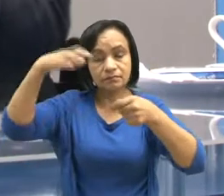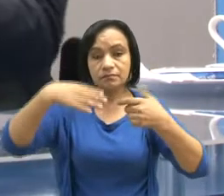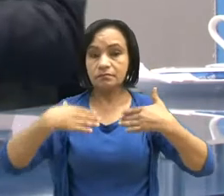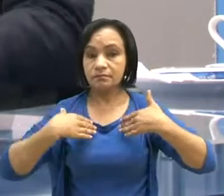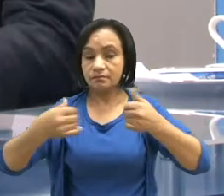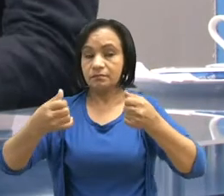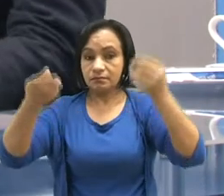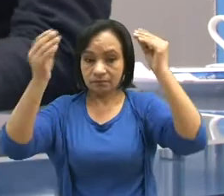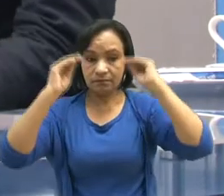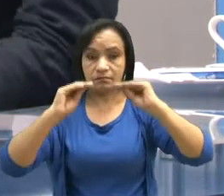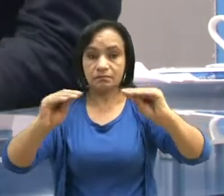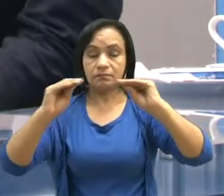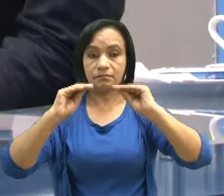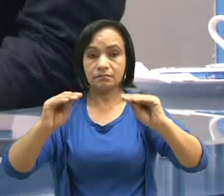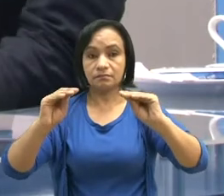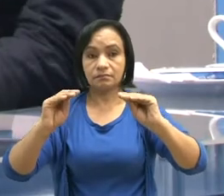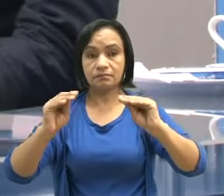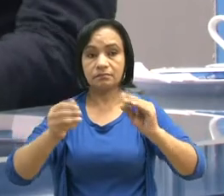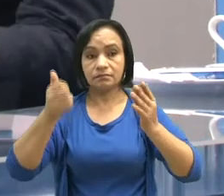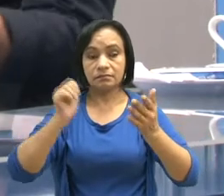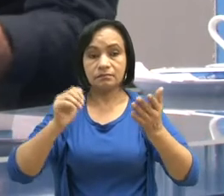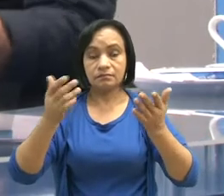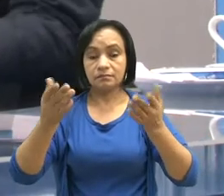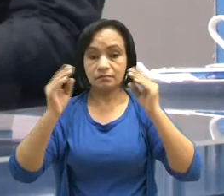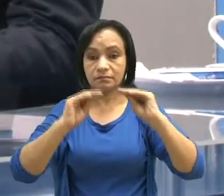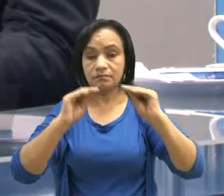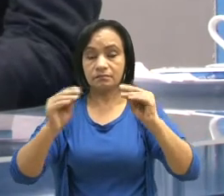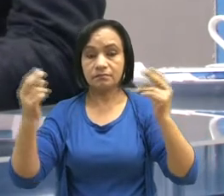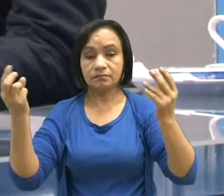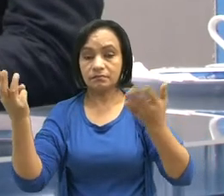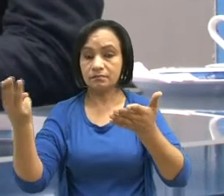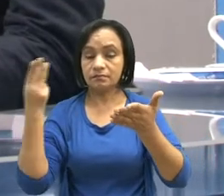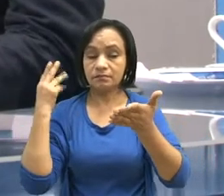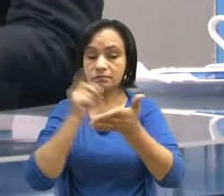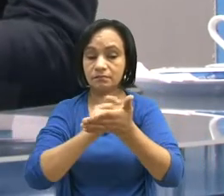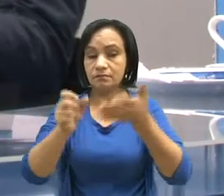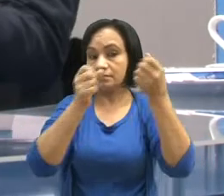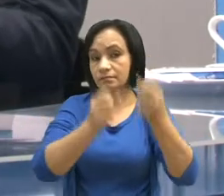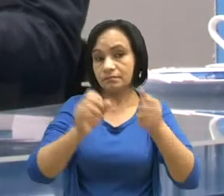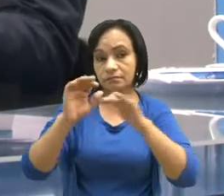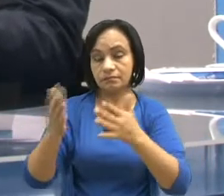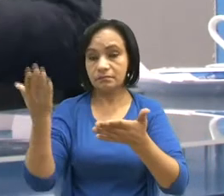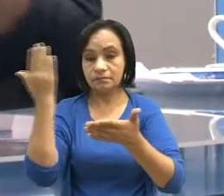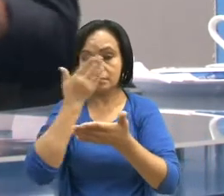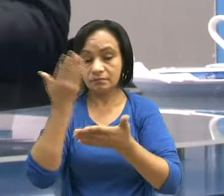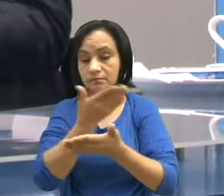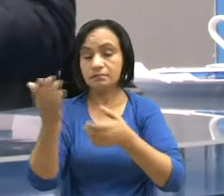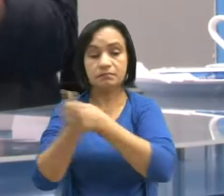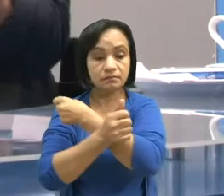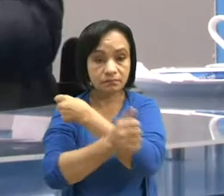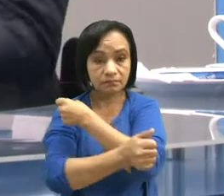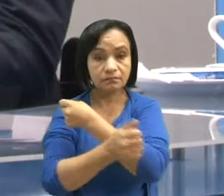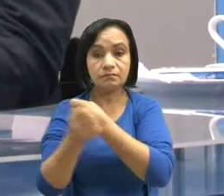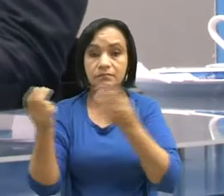el tema de la educación? Porque realmente nuestros educadores, ¿no?, nuestros maestros y maestras deben de tener también, y nuestros estudiantes, debemos de vivir